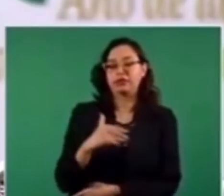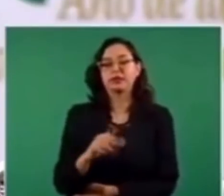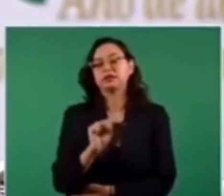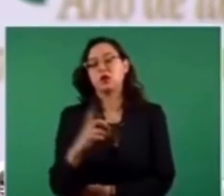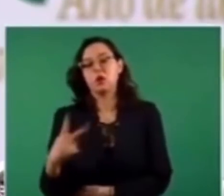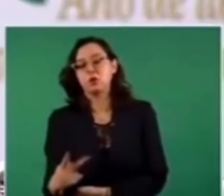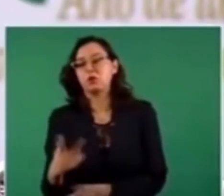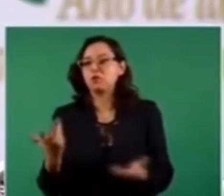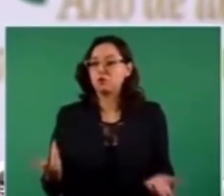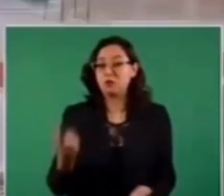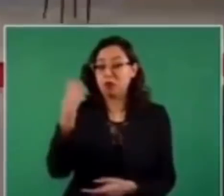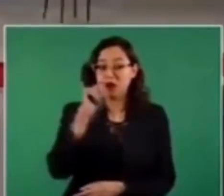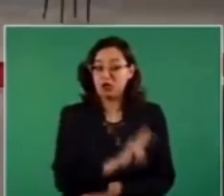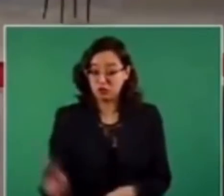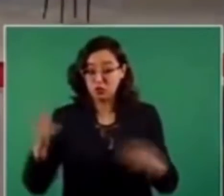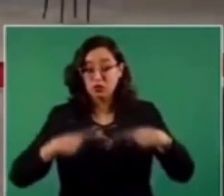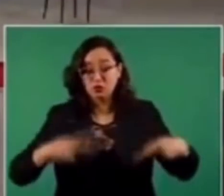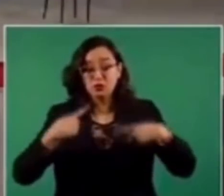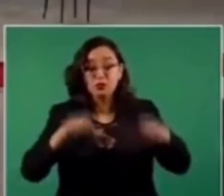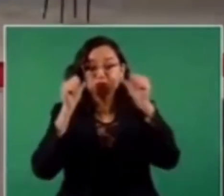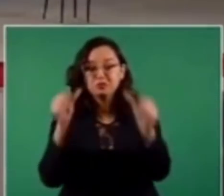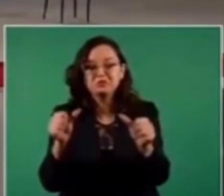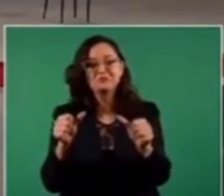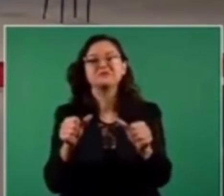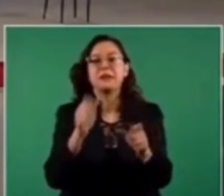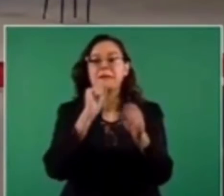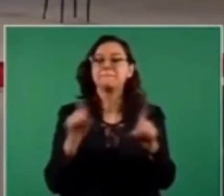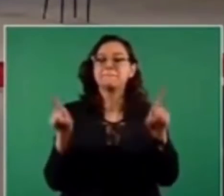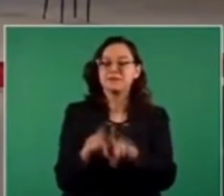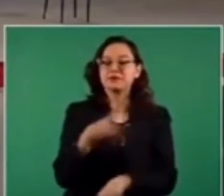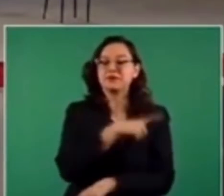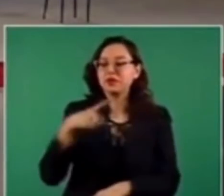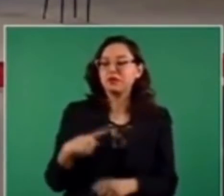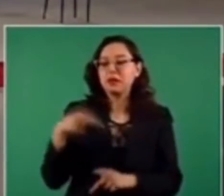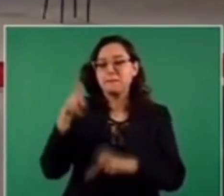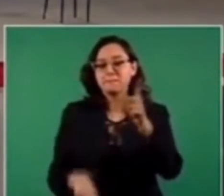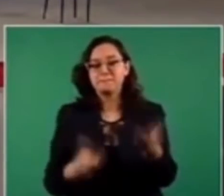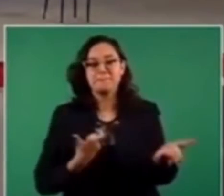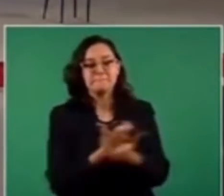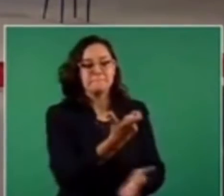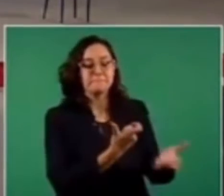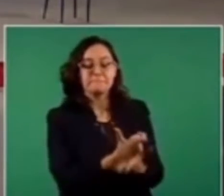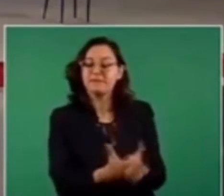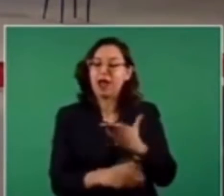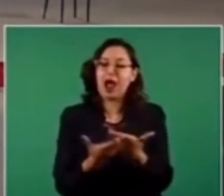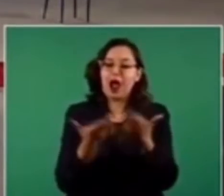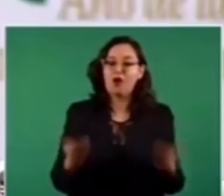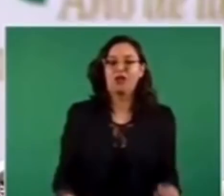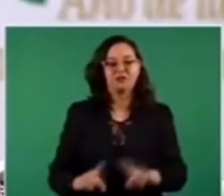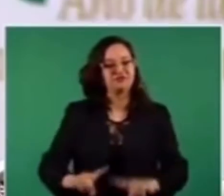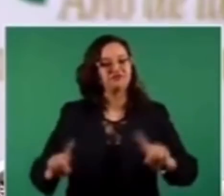pero no era para todos y tenía que pagarse una cuota hoy la atención y los medicamentos